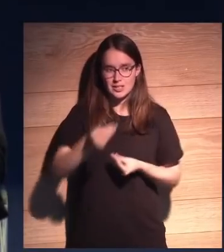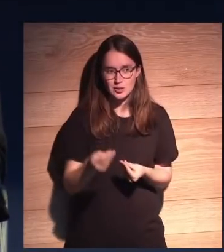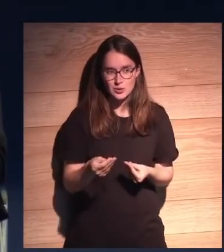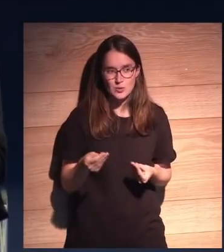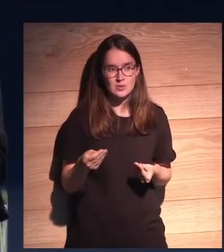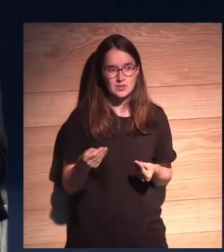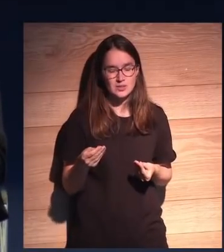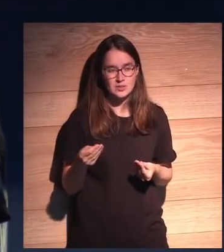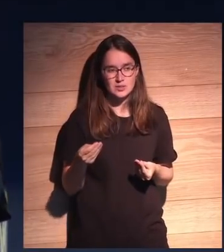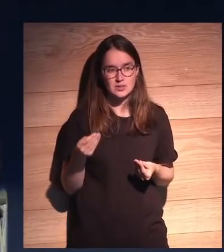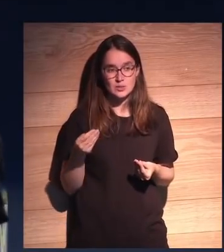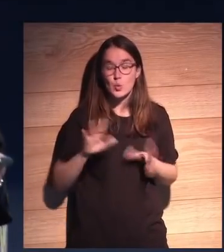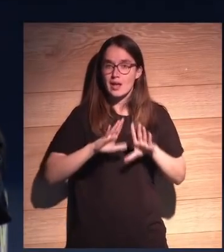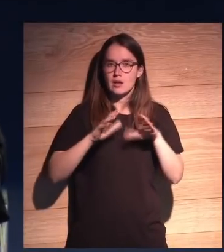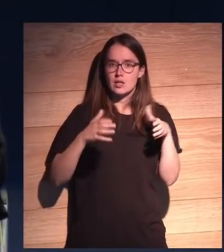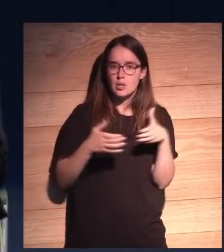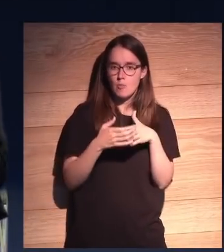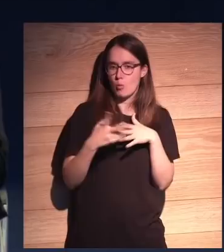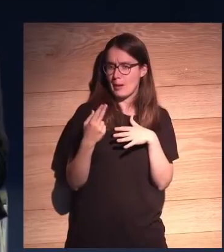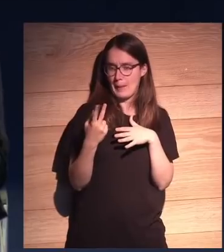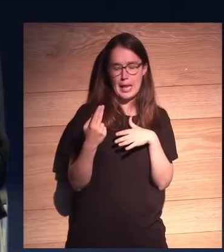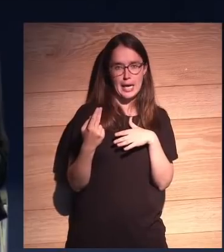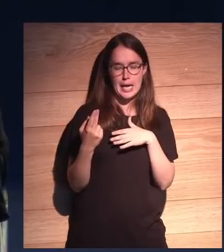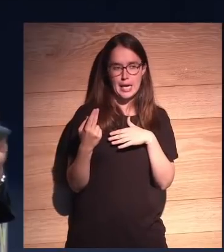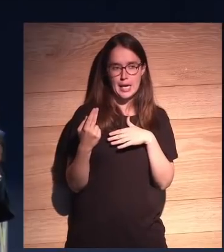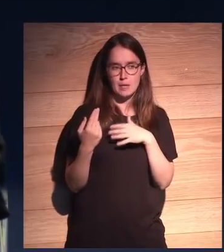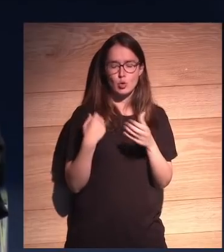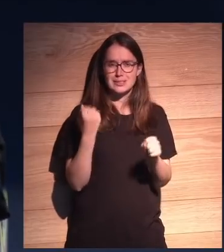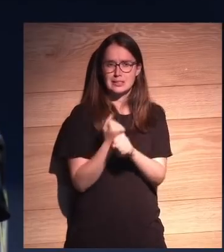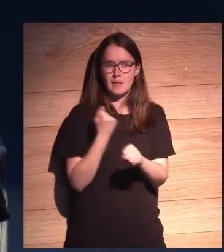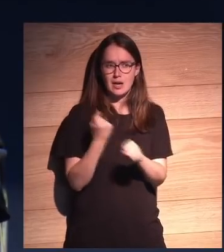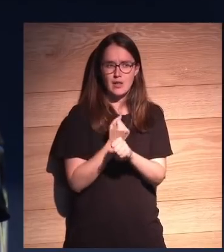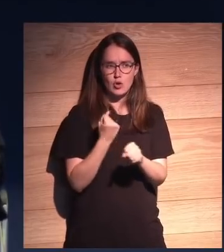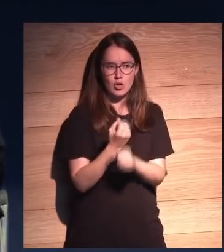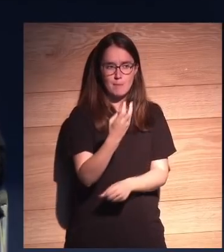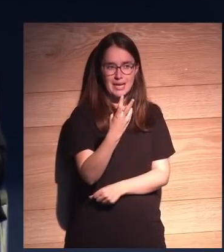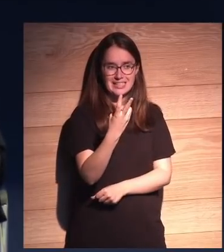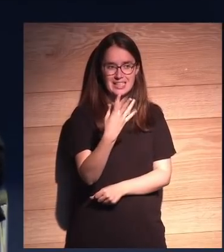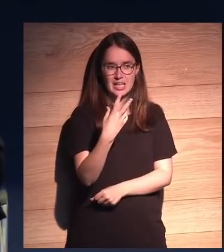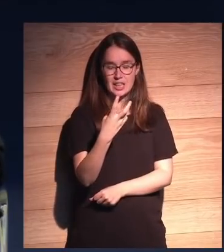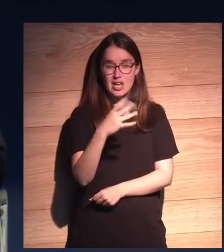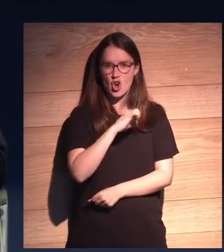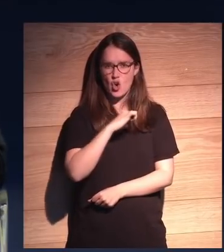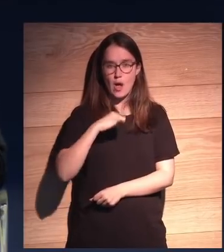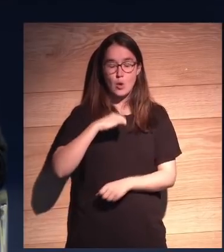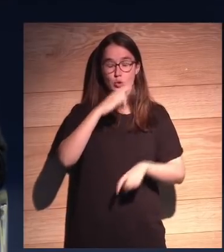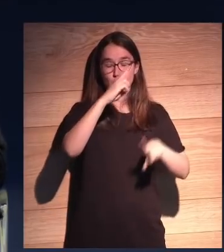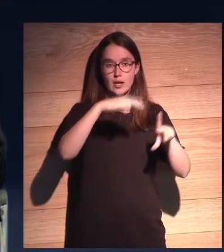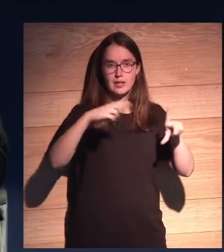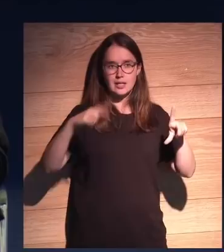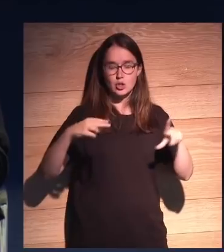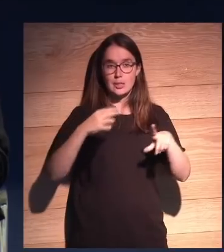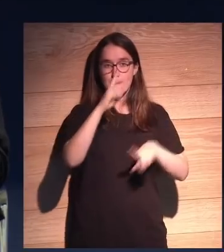un equipo, un dúo. Hemos trabajado con 25 autorretratos